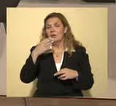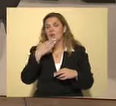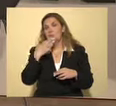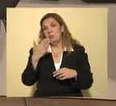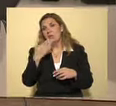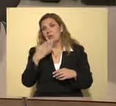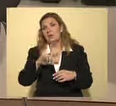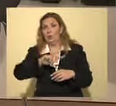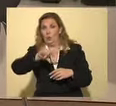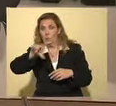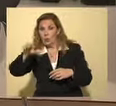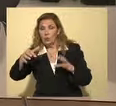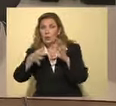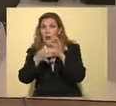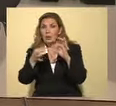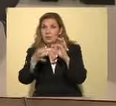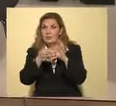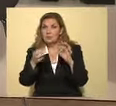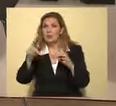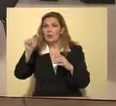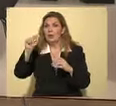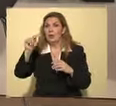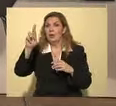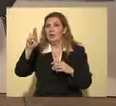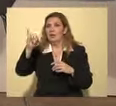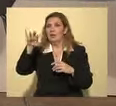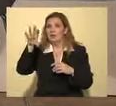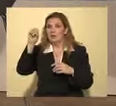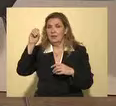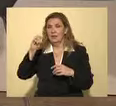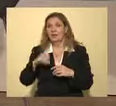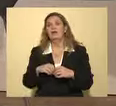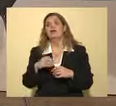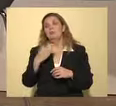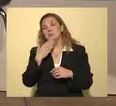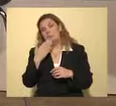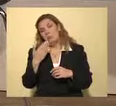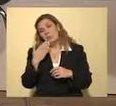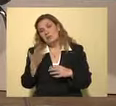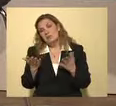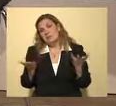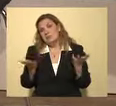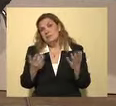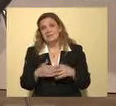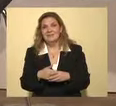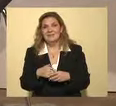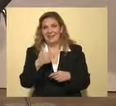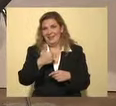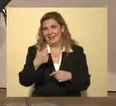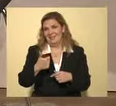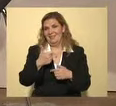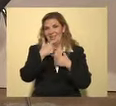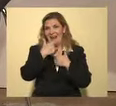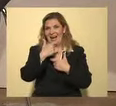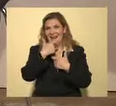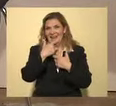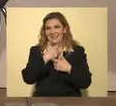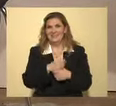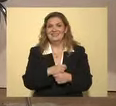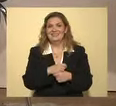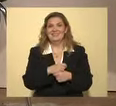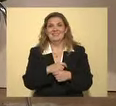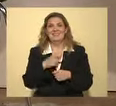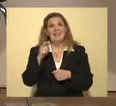vivir. Pero un trío no necesariamente para serenata, ¿ok? ¿O sí? Bueno, que te canten al